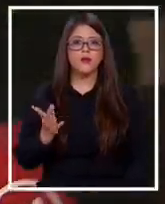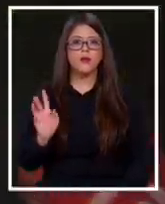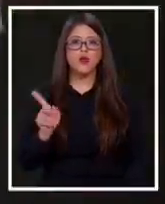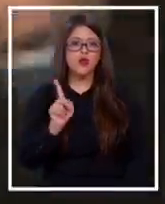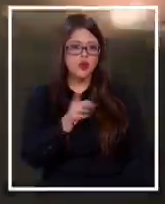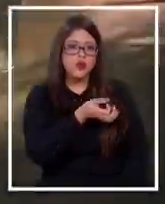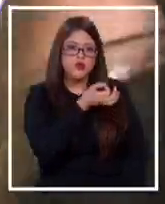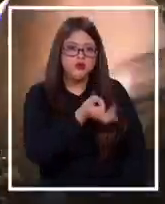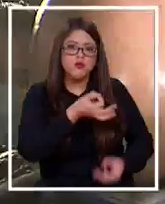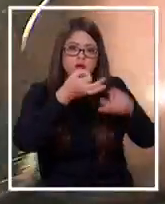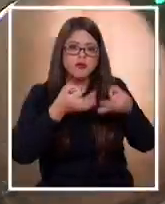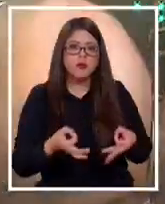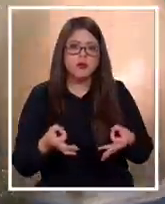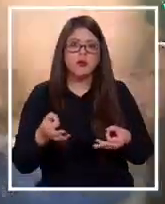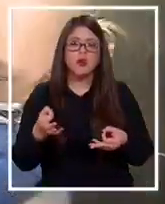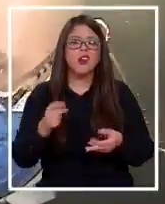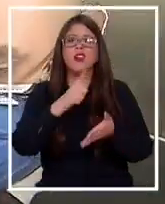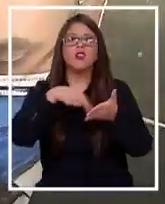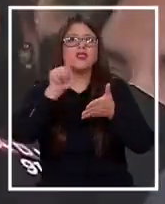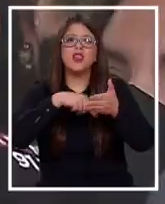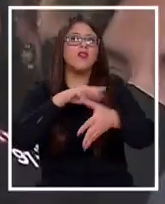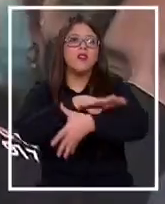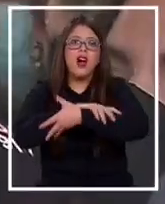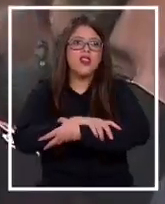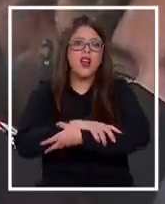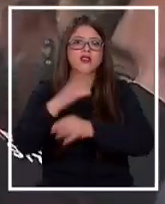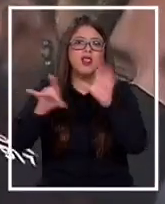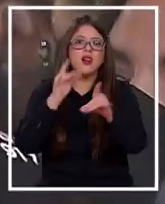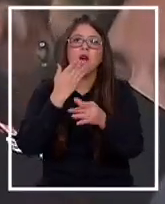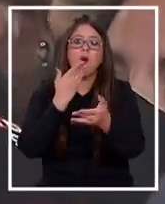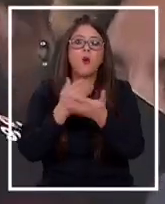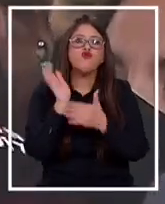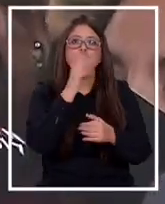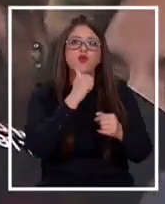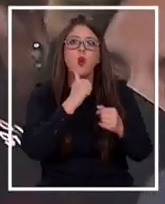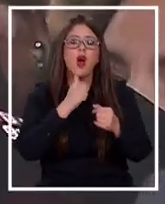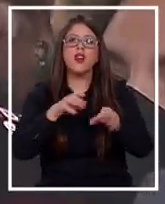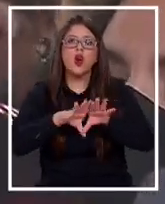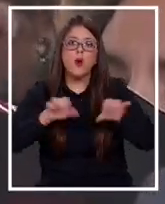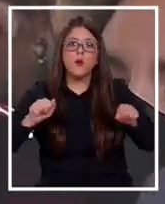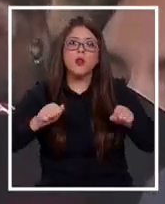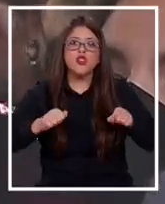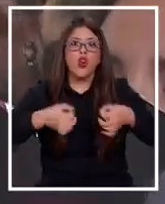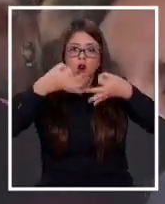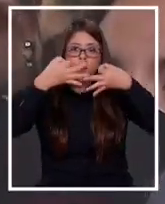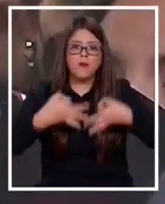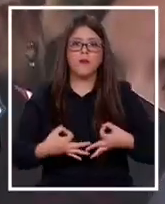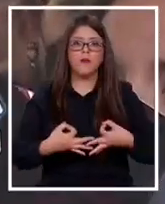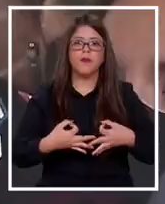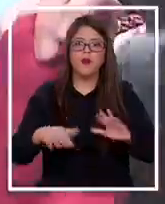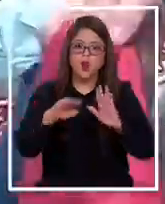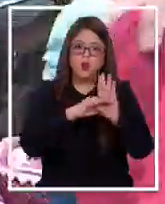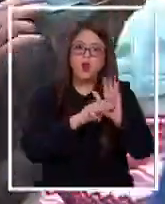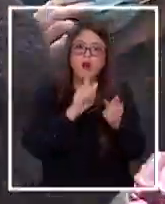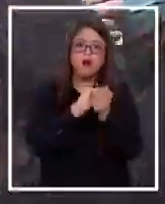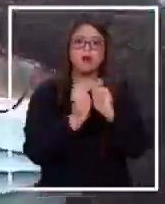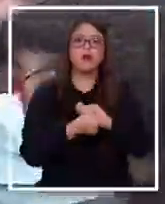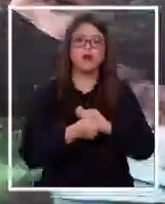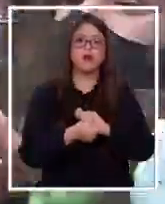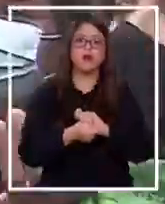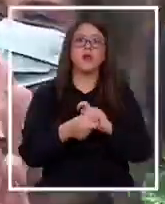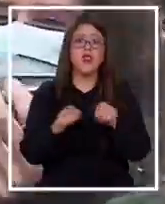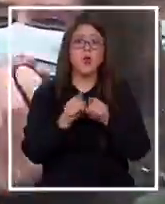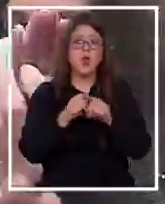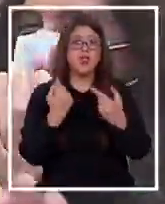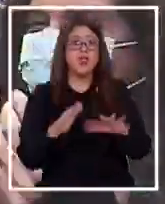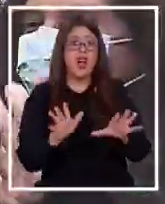palabra. No sirven las alianzas electorales cuando no hay un compromiso honesto con un programa de transformación. Lejos de